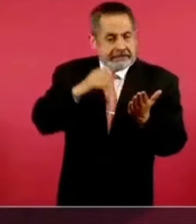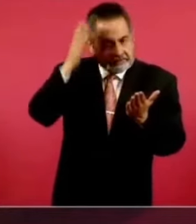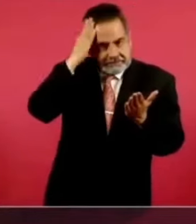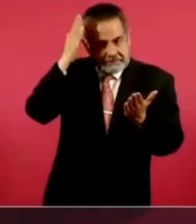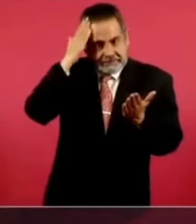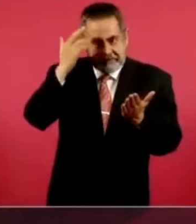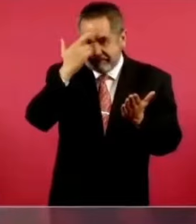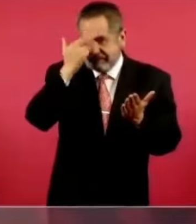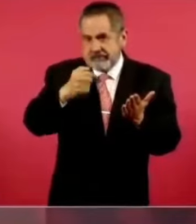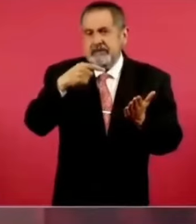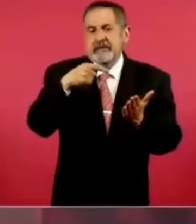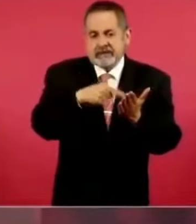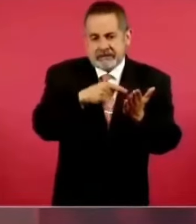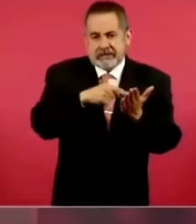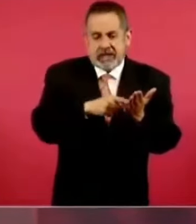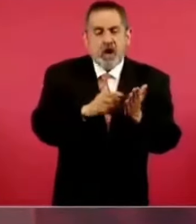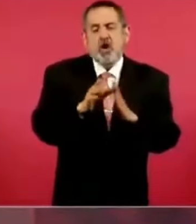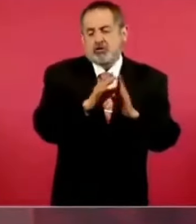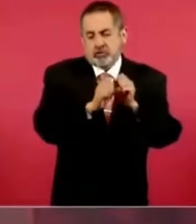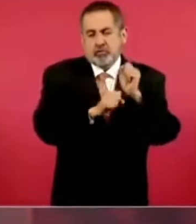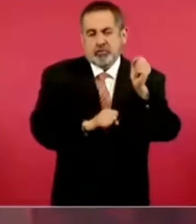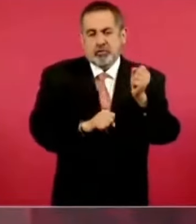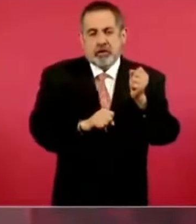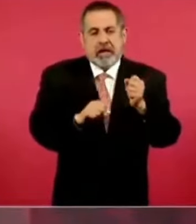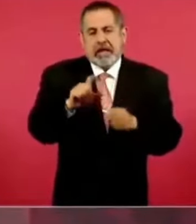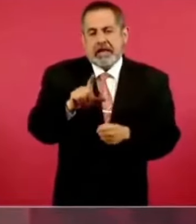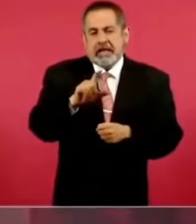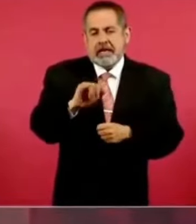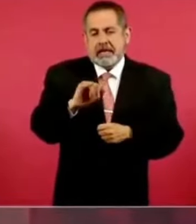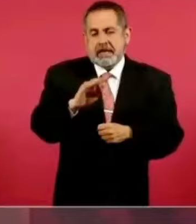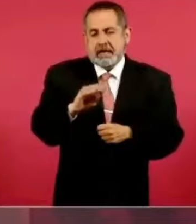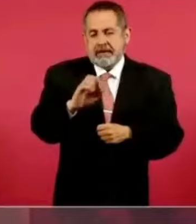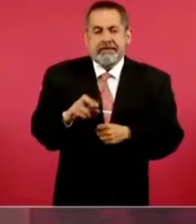se definieron en la Constitución liberal.